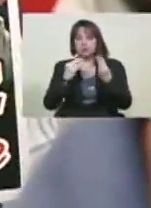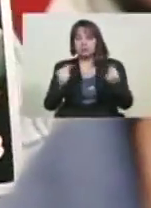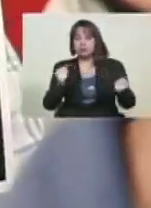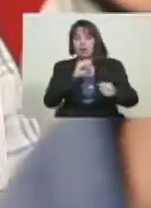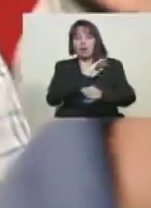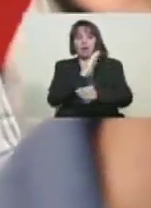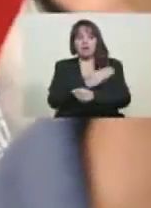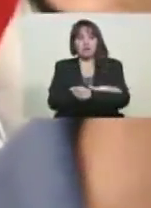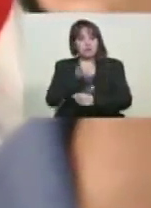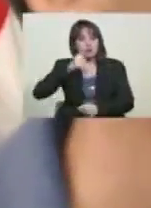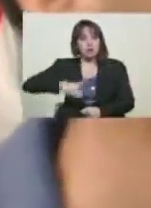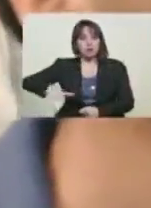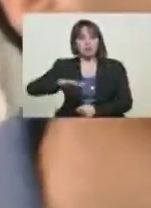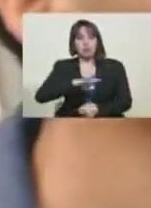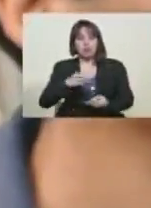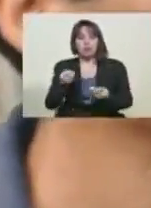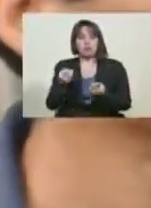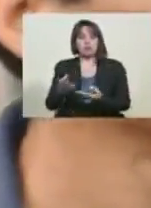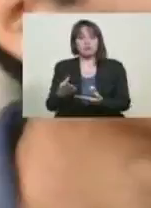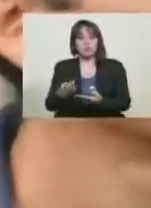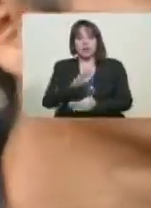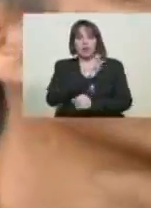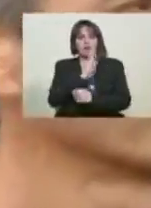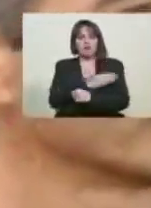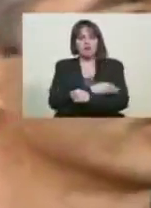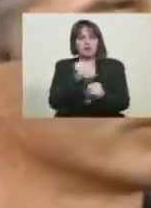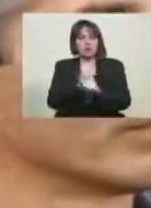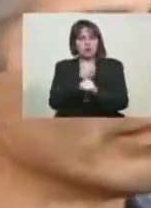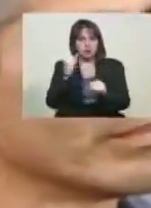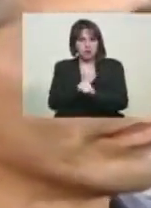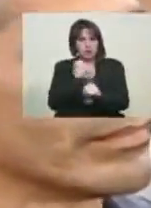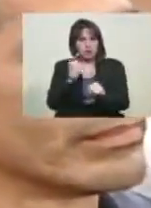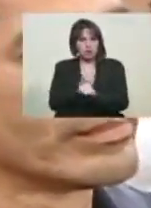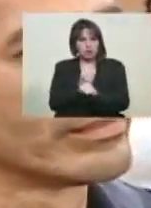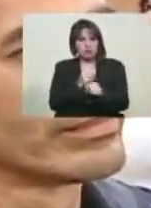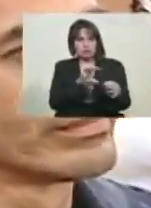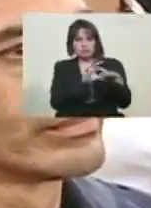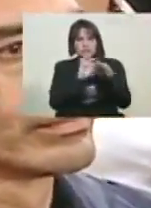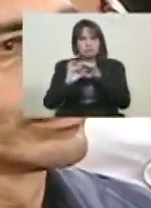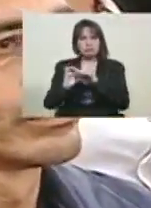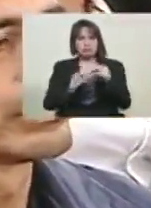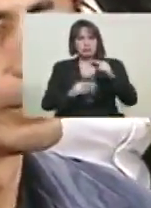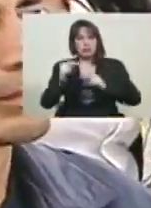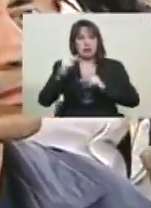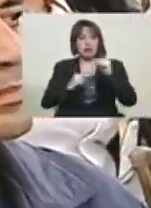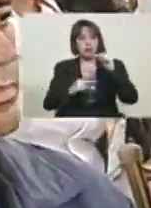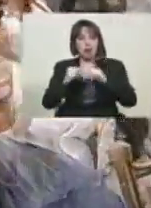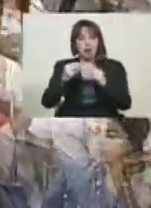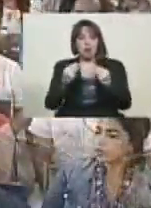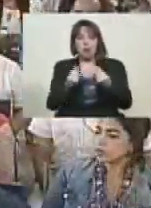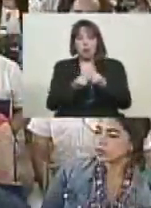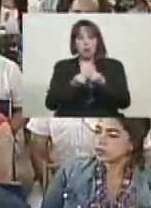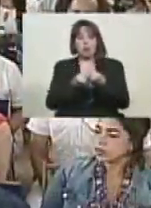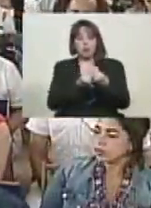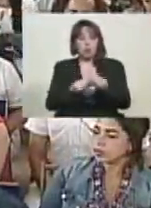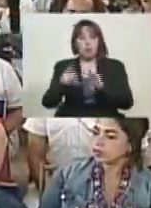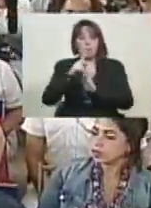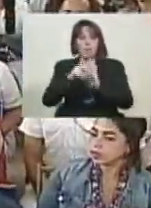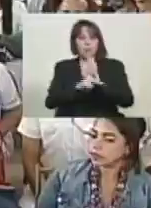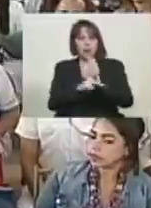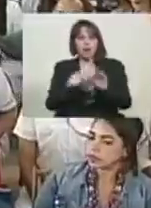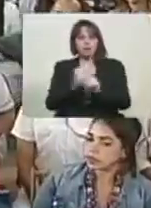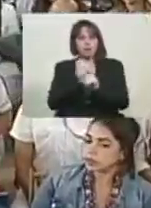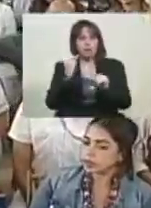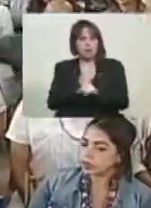pueblo, en la fuerza de los trabajadores, para ir cohesionando una política, un plan que